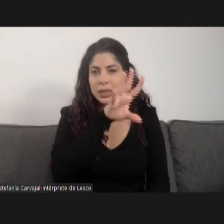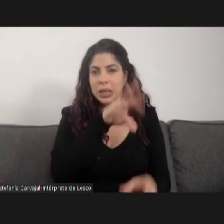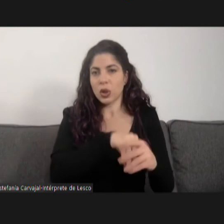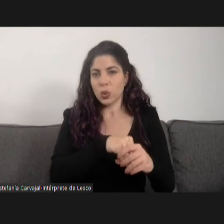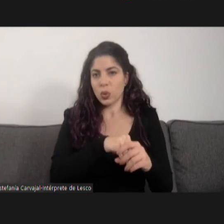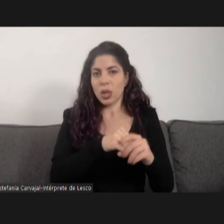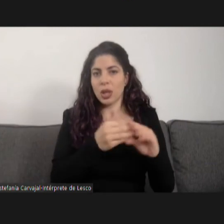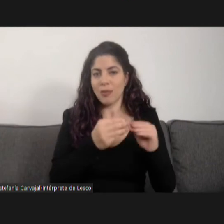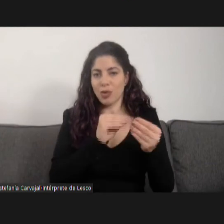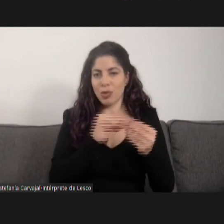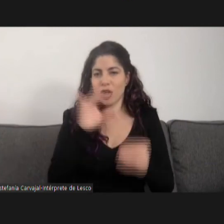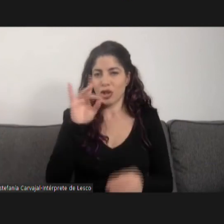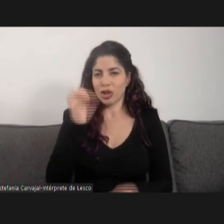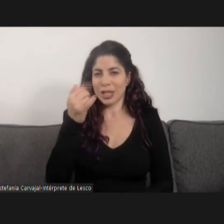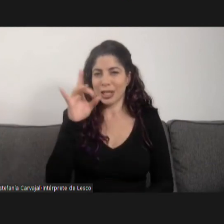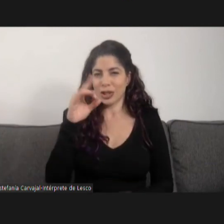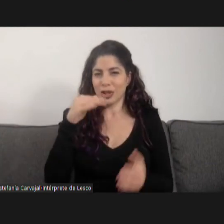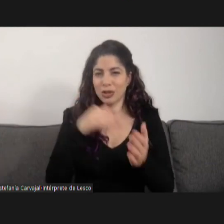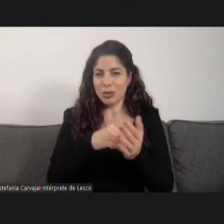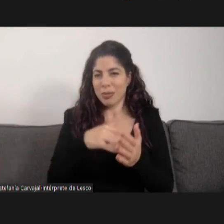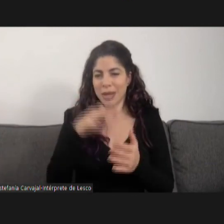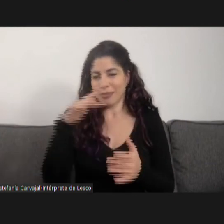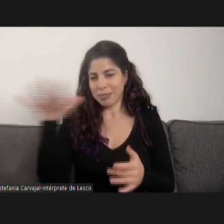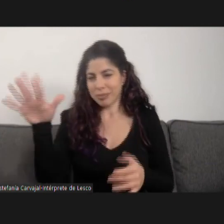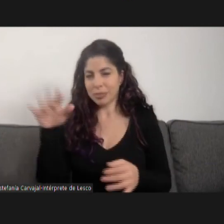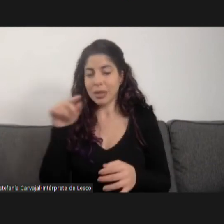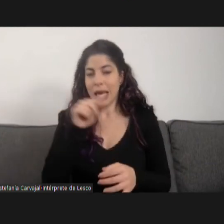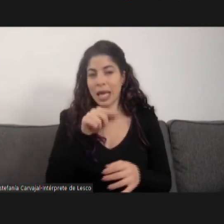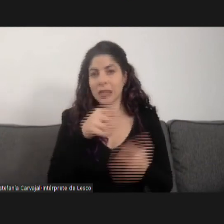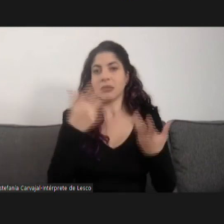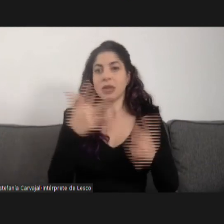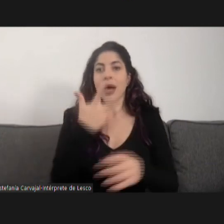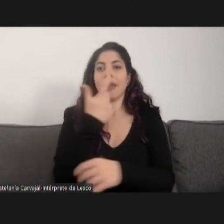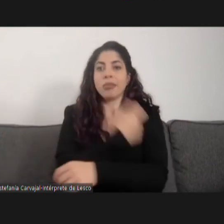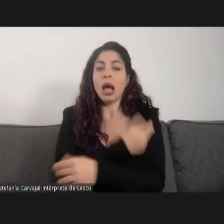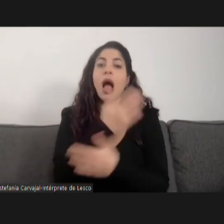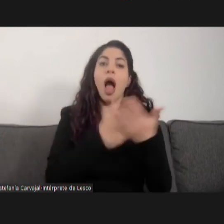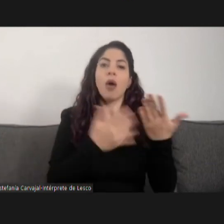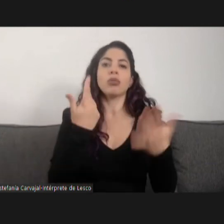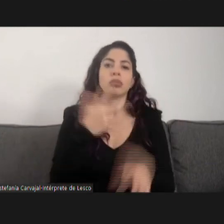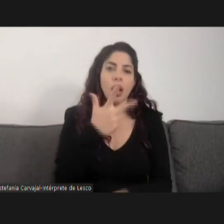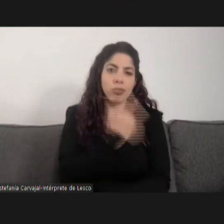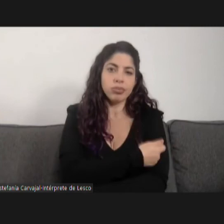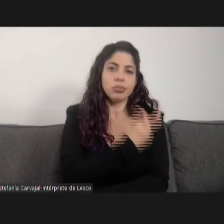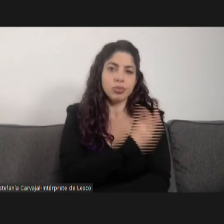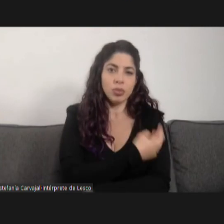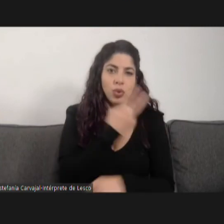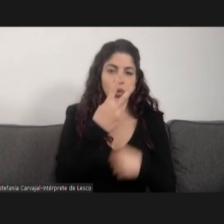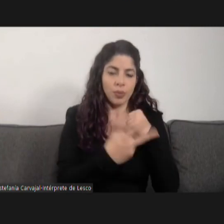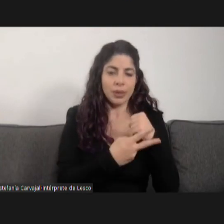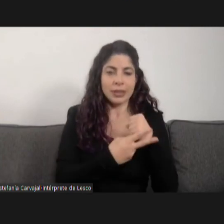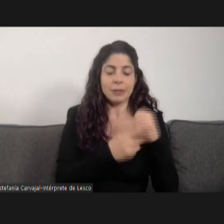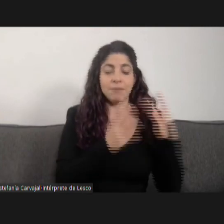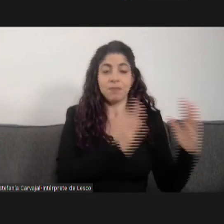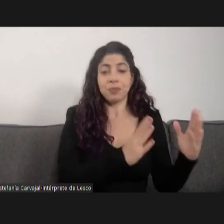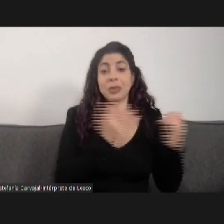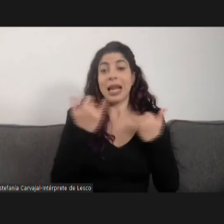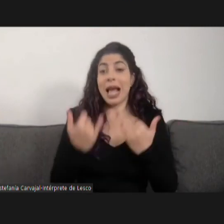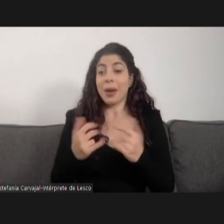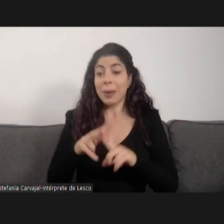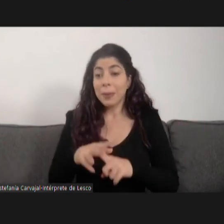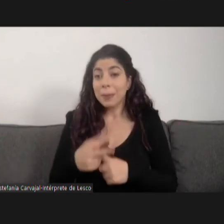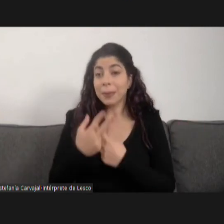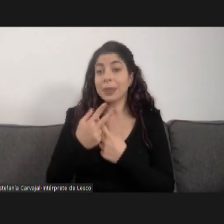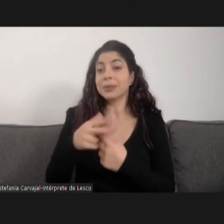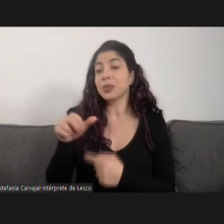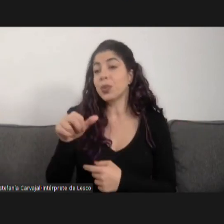los 818,000 y pico que han recibido dosis. Ahora que se inicia en ciertas